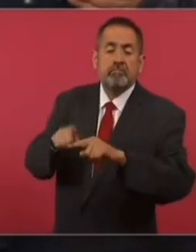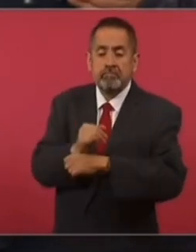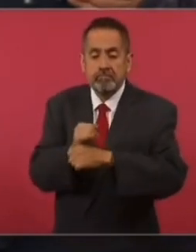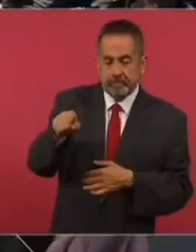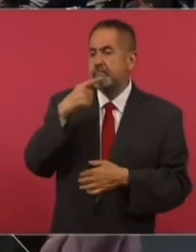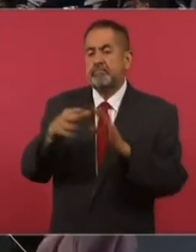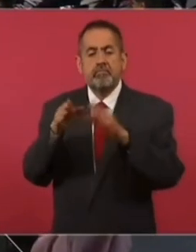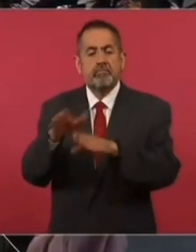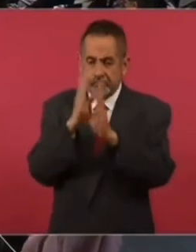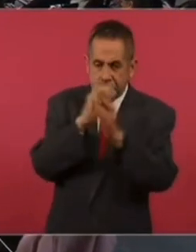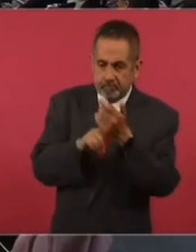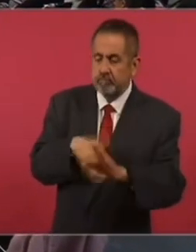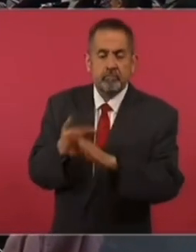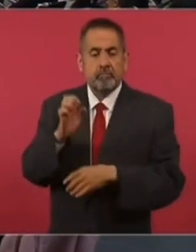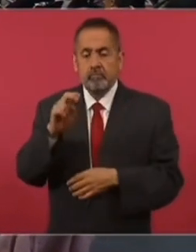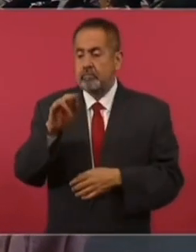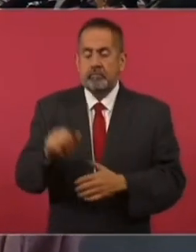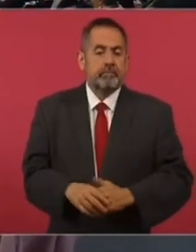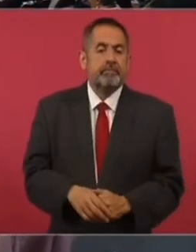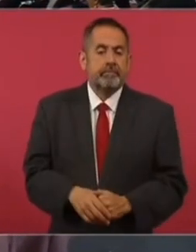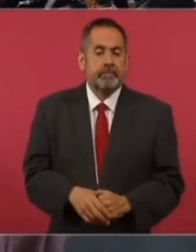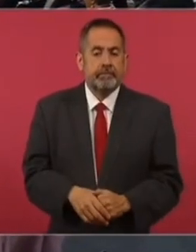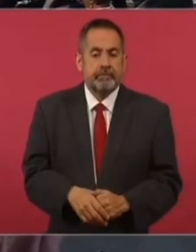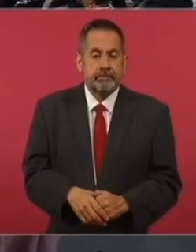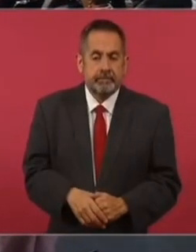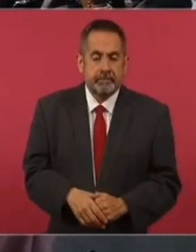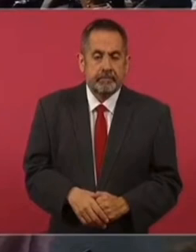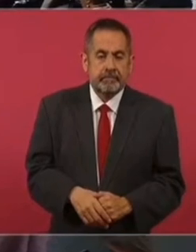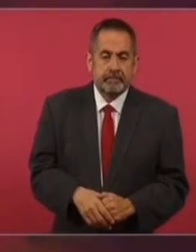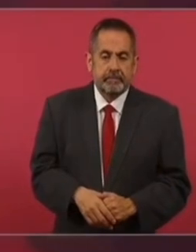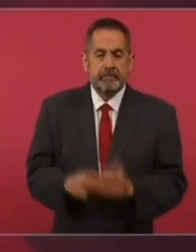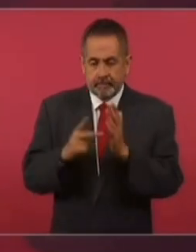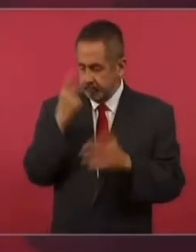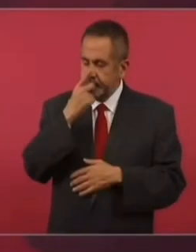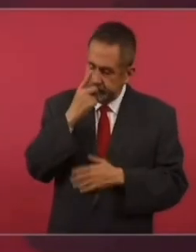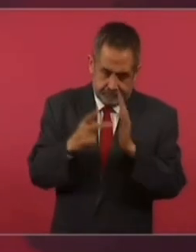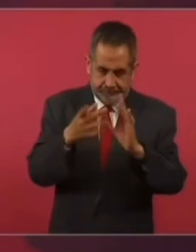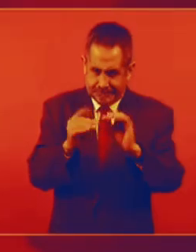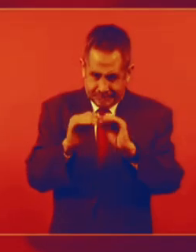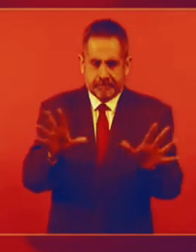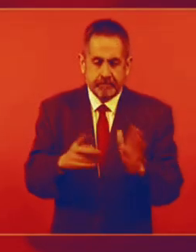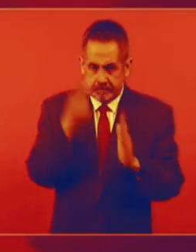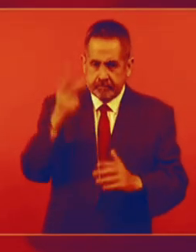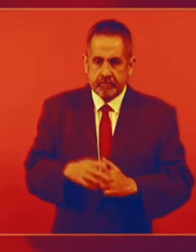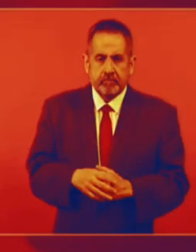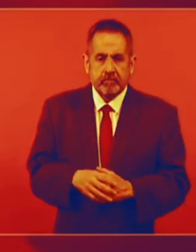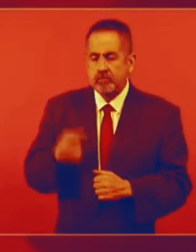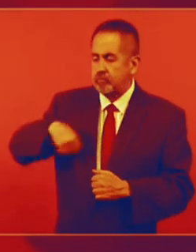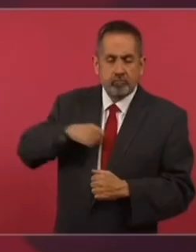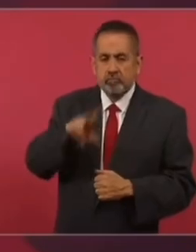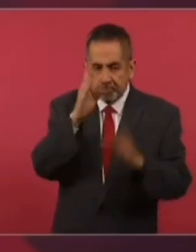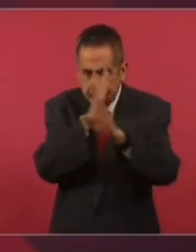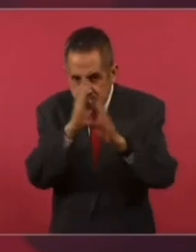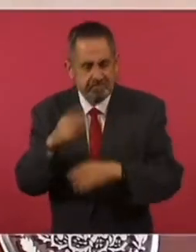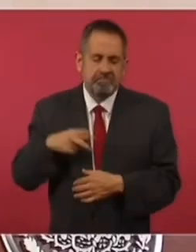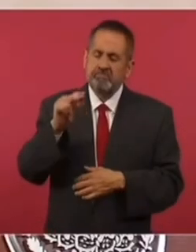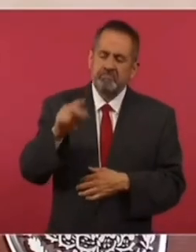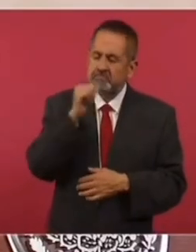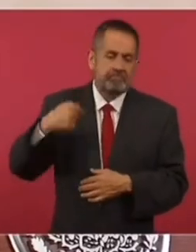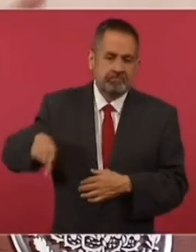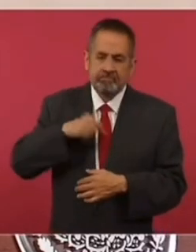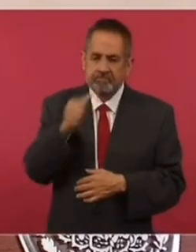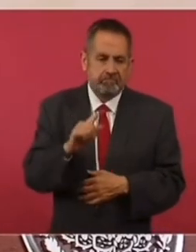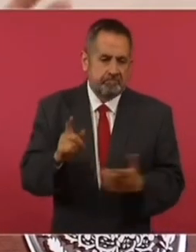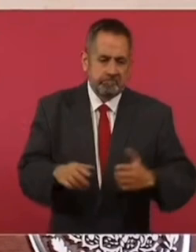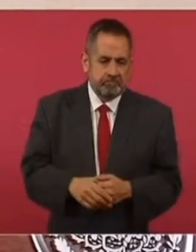investigando el caso de Ayotzinapa y espionaje contra Encinas. Gracias. Bueno, repito, así, muy claro, nosotros no espiamos